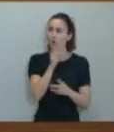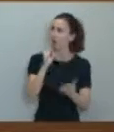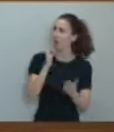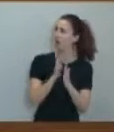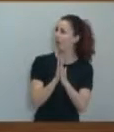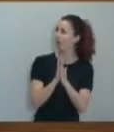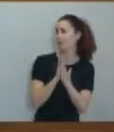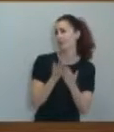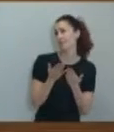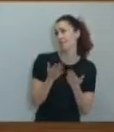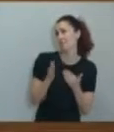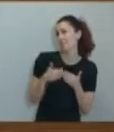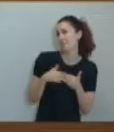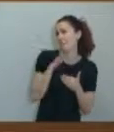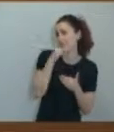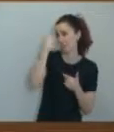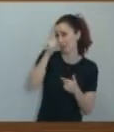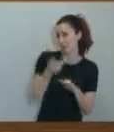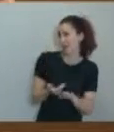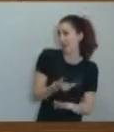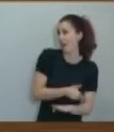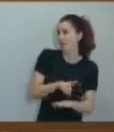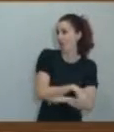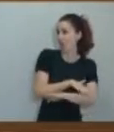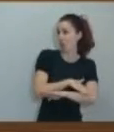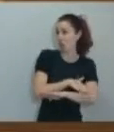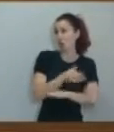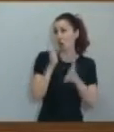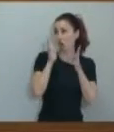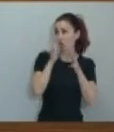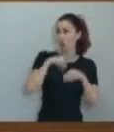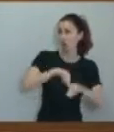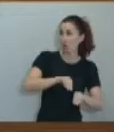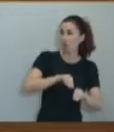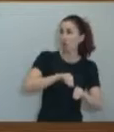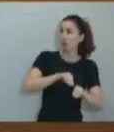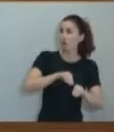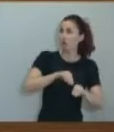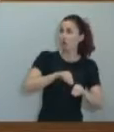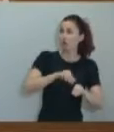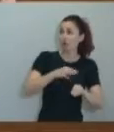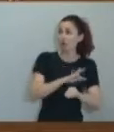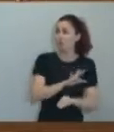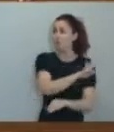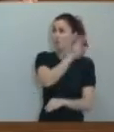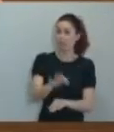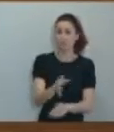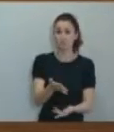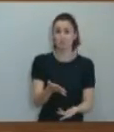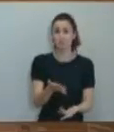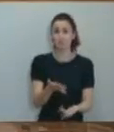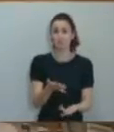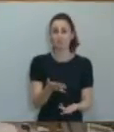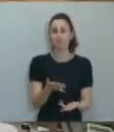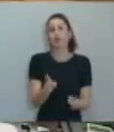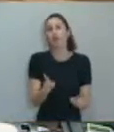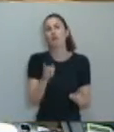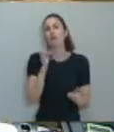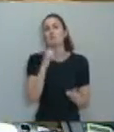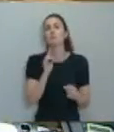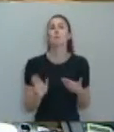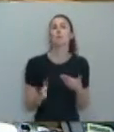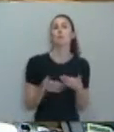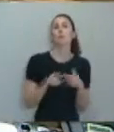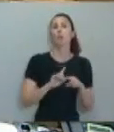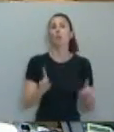solicito un poco de generosidad, visto la extensión que ocupó la consejera y que además todavía le queda otro turno de intervención. No es ni siquiera el turno de cierre,